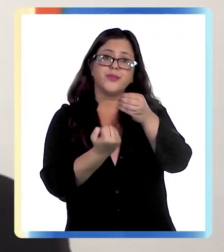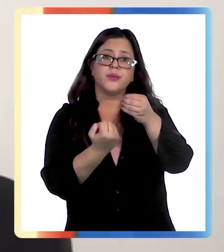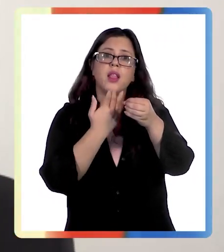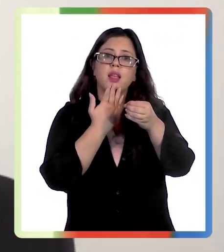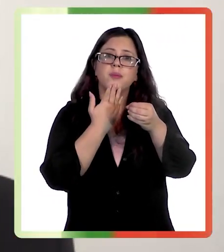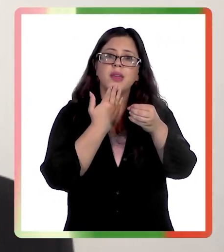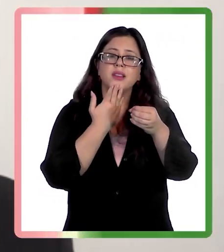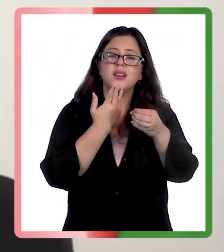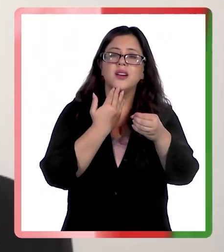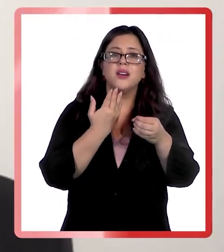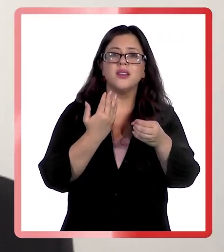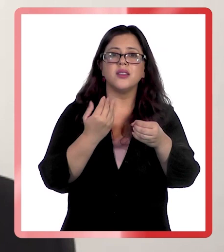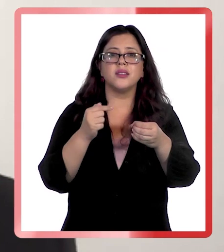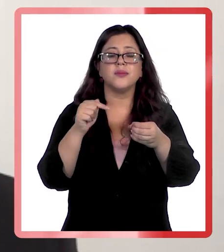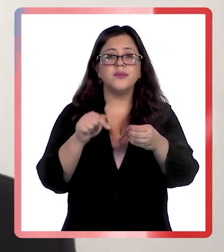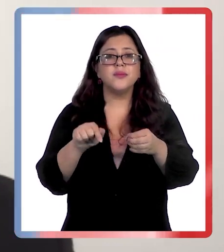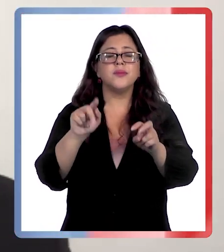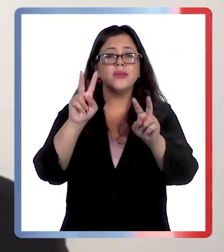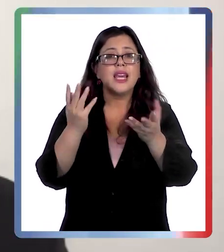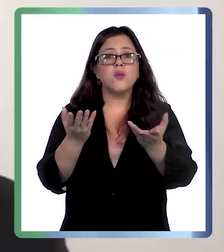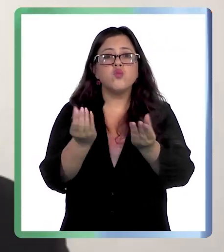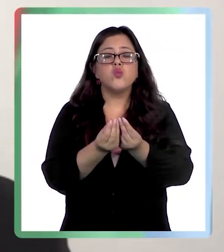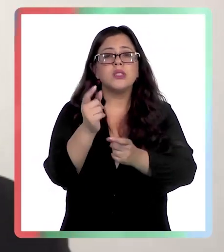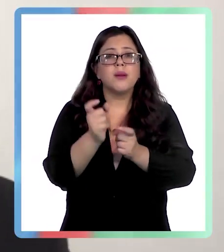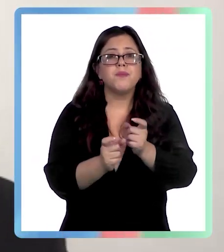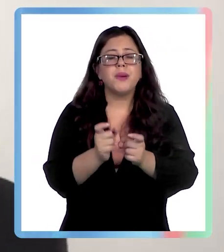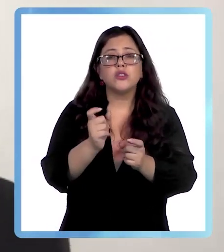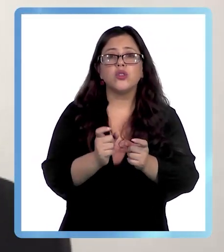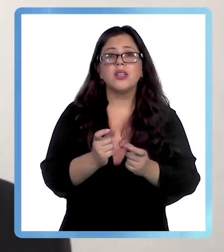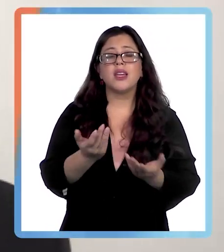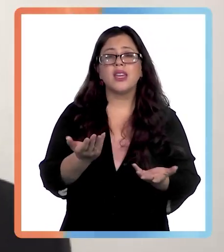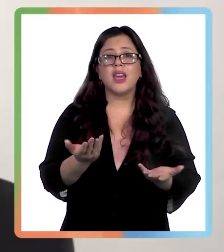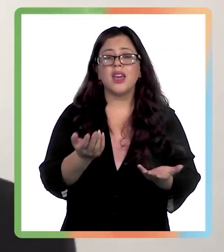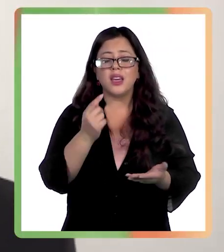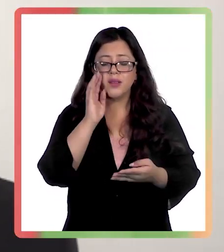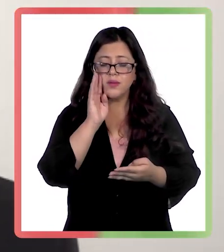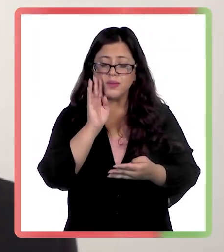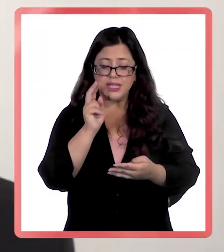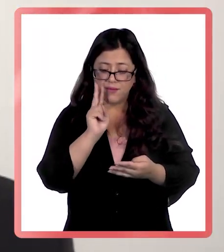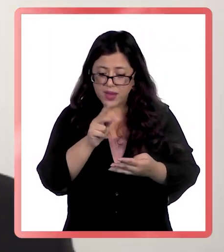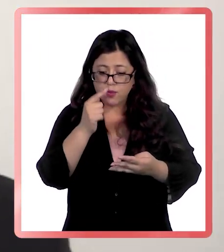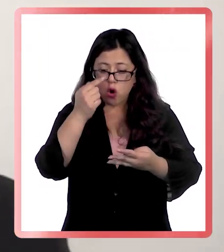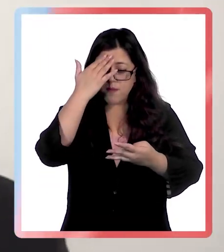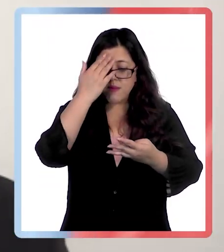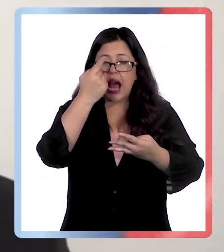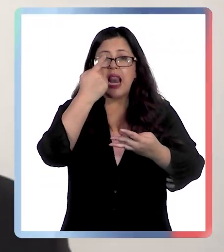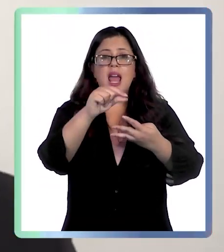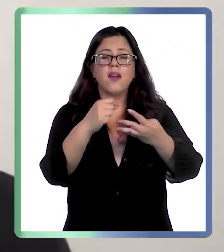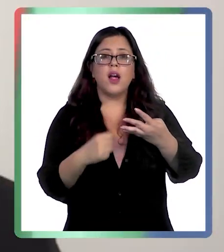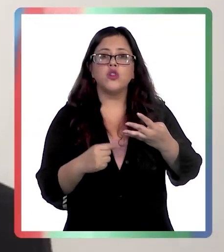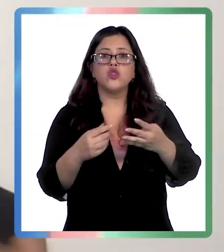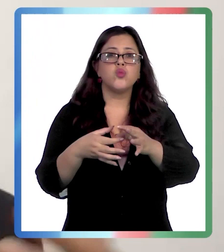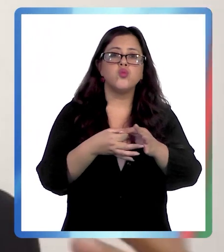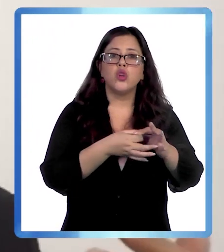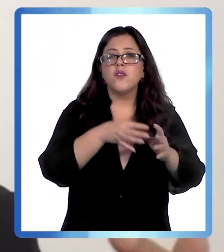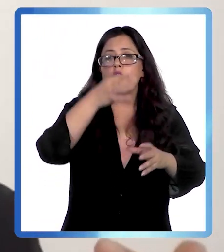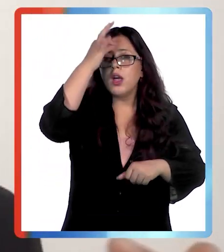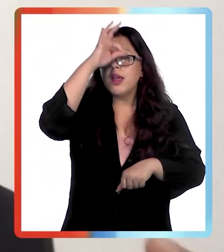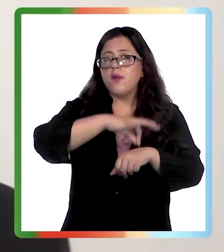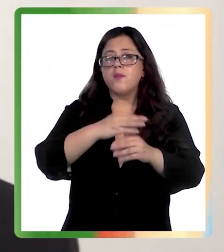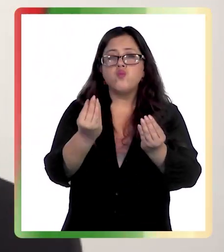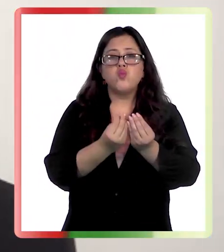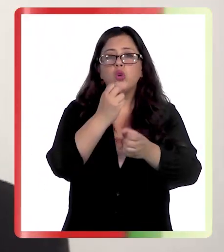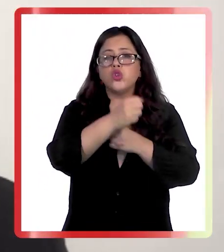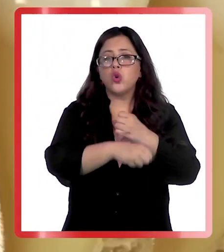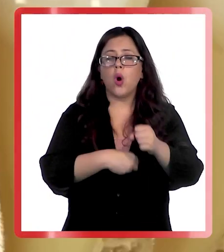esta periodontitis se fija entonces encontramos Muchos pacientes con dientes con mal pronóstico producto de esta periodontitis de